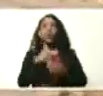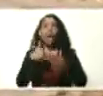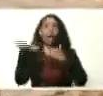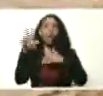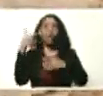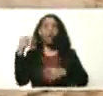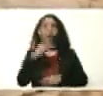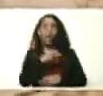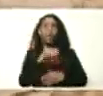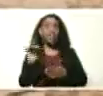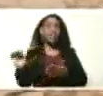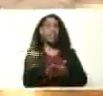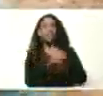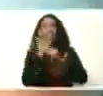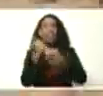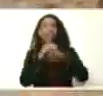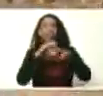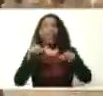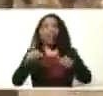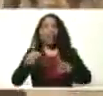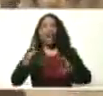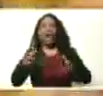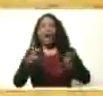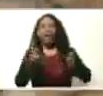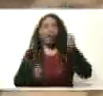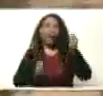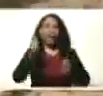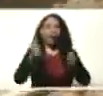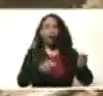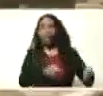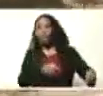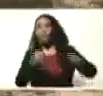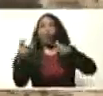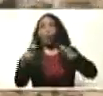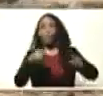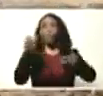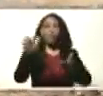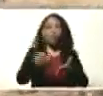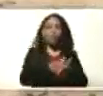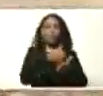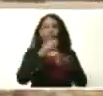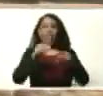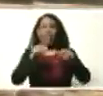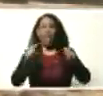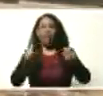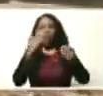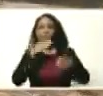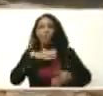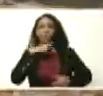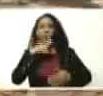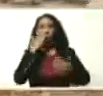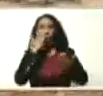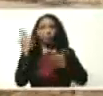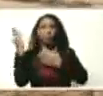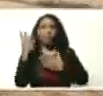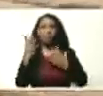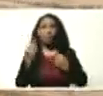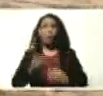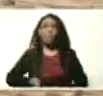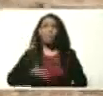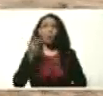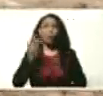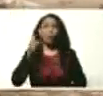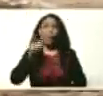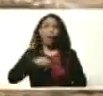Tejería, bueno, sacando sedimentos, eso es camiones, volquetas con tierra y sedimentos que estamos sacando. Y algo muy importante,